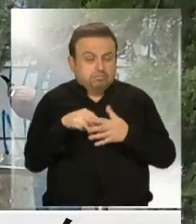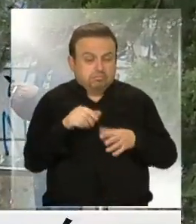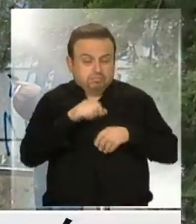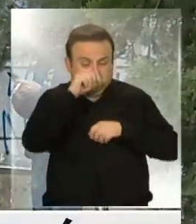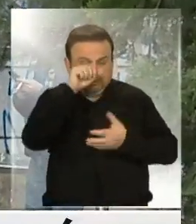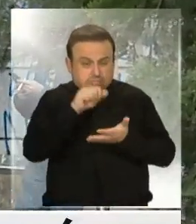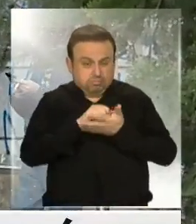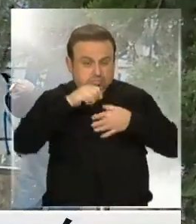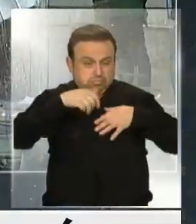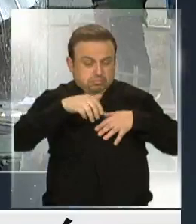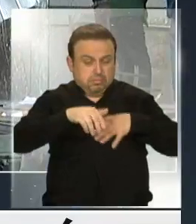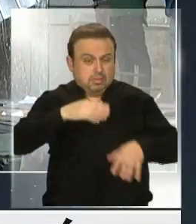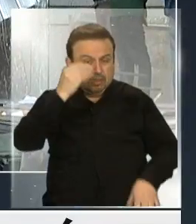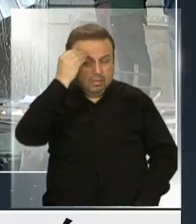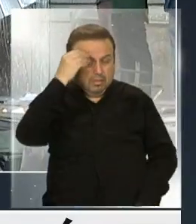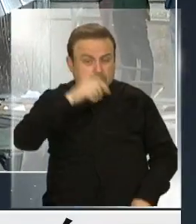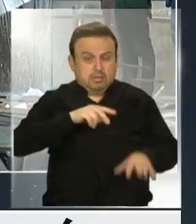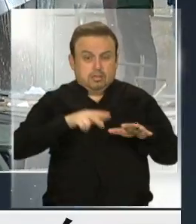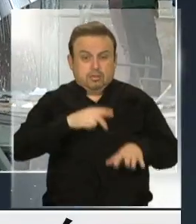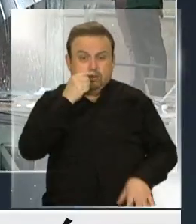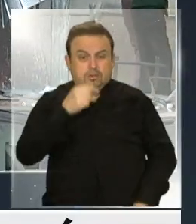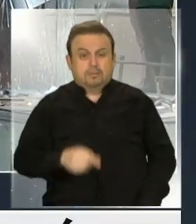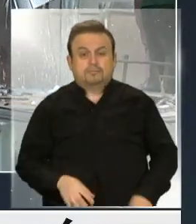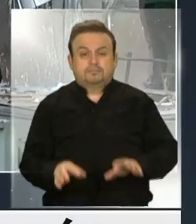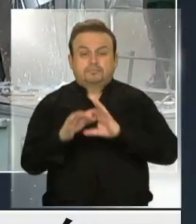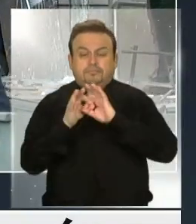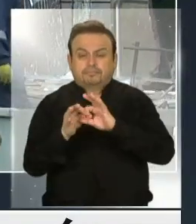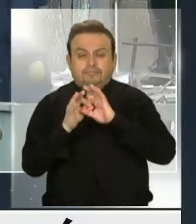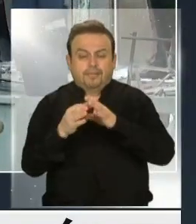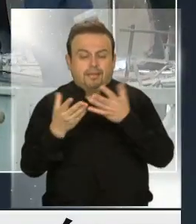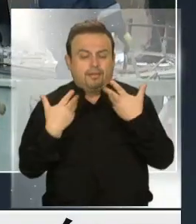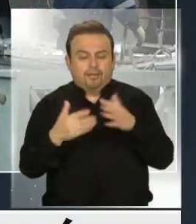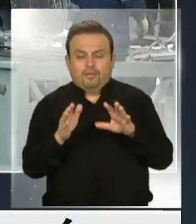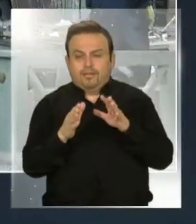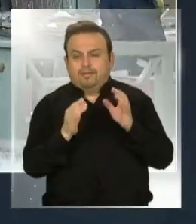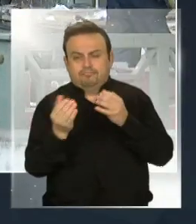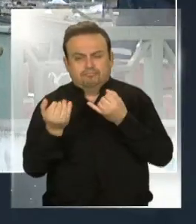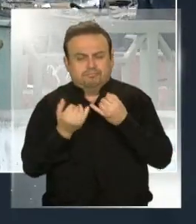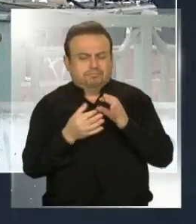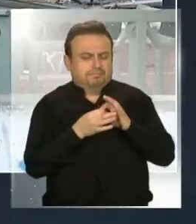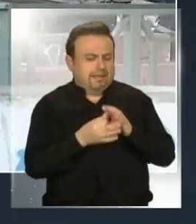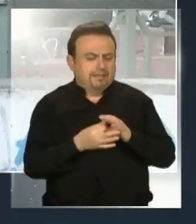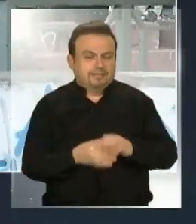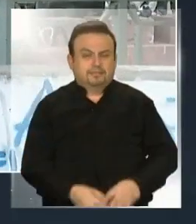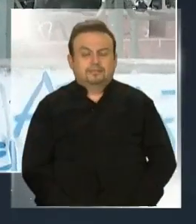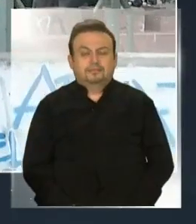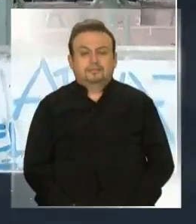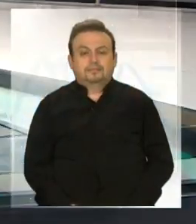aniversario, conmemoración del 18 de octubre. Perfecto, Daniela, muchísimas gracias.